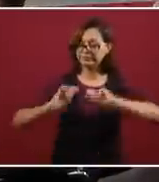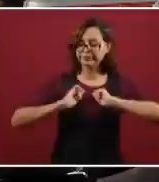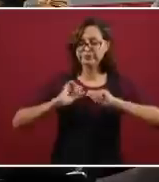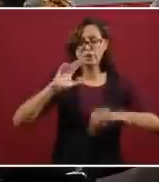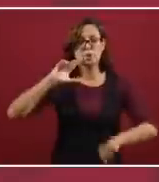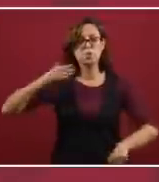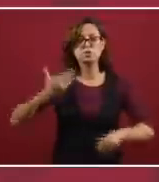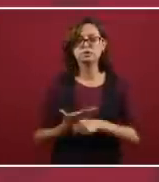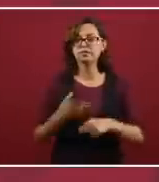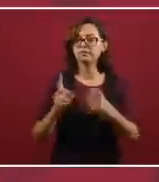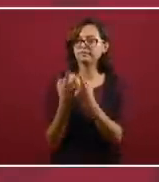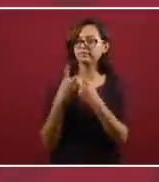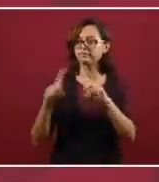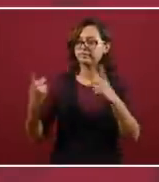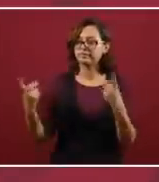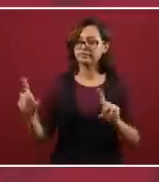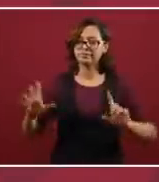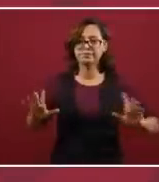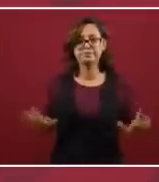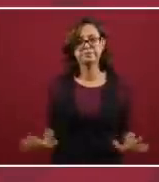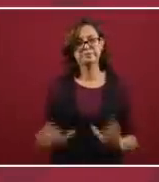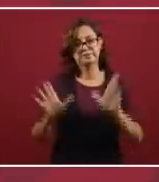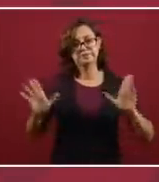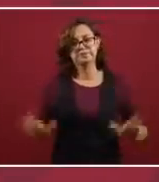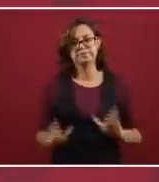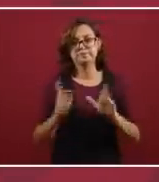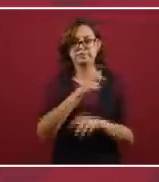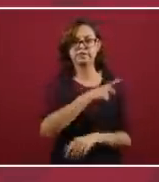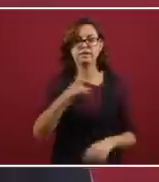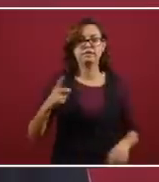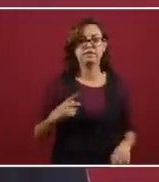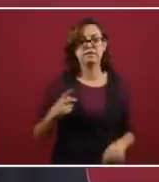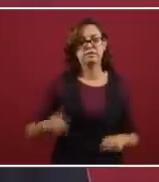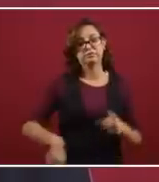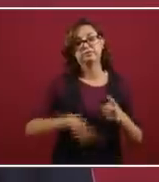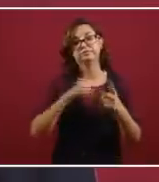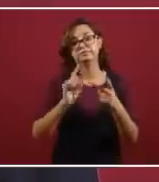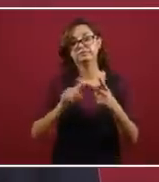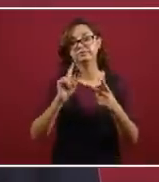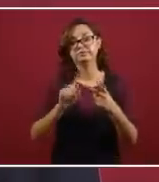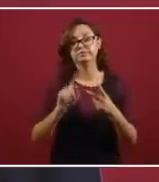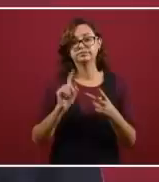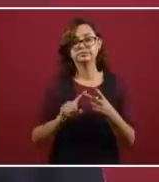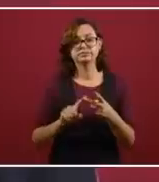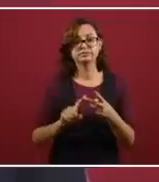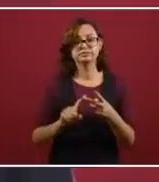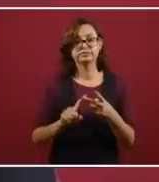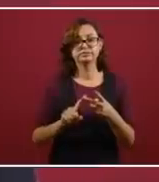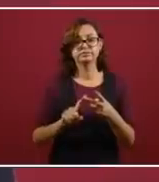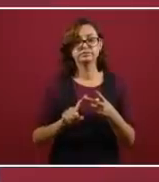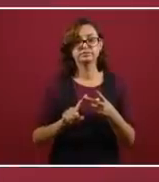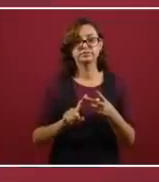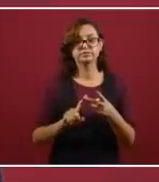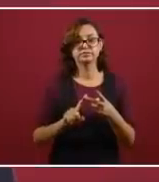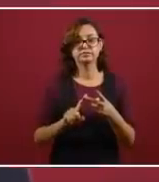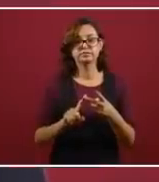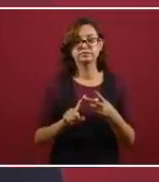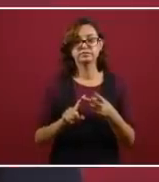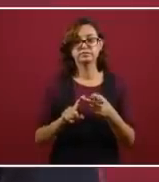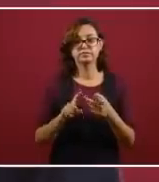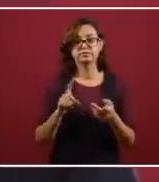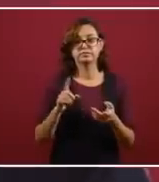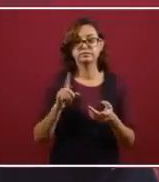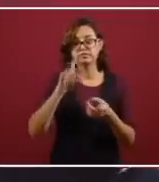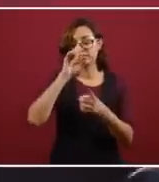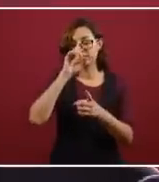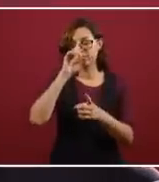desarrollo, conducir el desarrollo. Y lo otro es que no debemos centrarnos solo